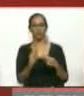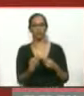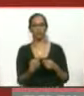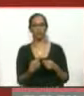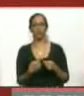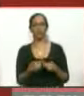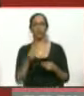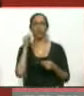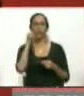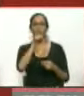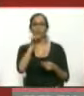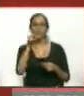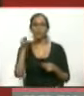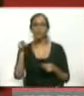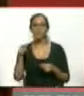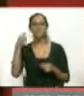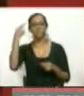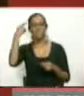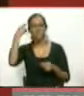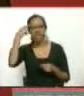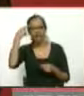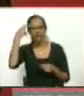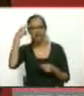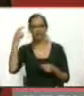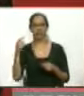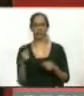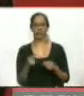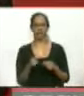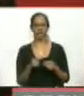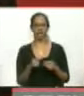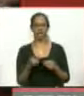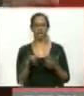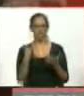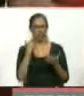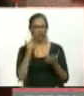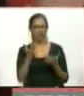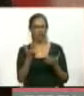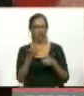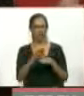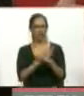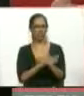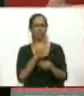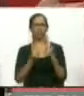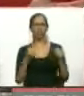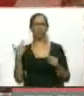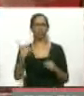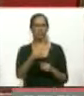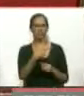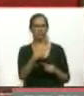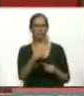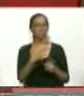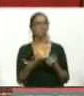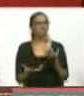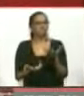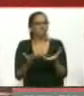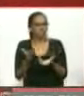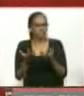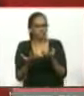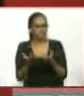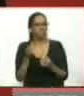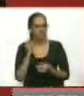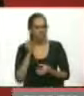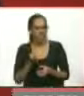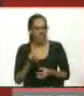ustedes saben en las imágenes anteriores que pasamos que hacían con los autobuses y porque esa es